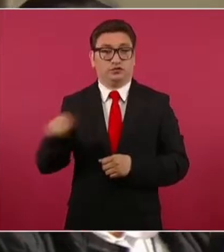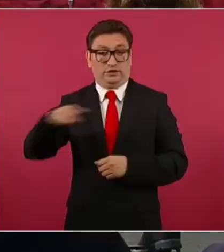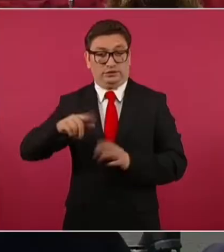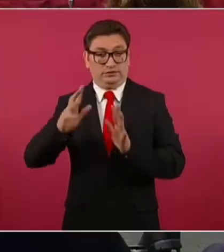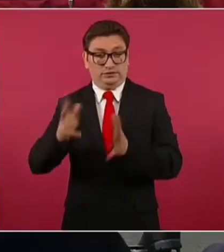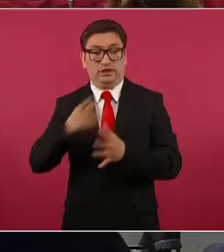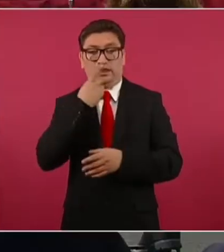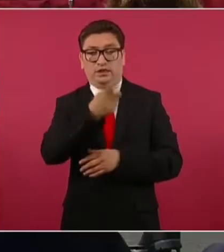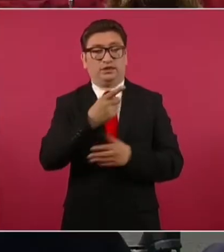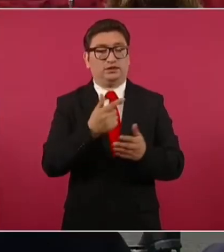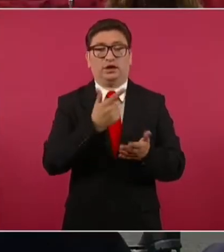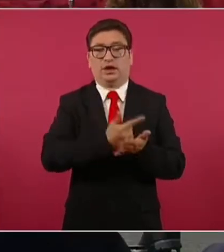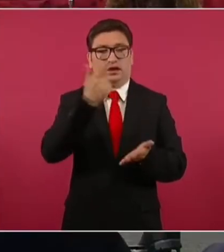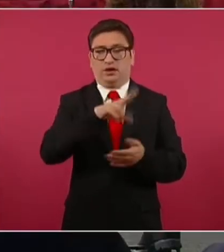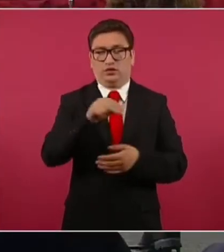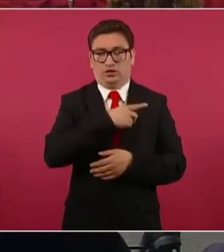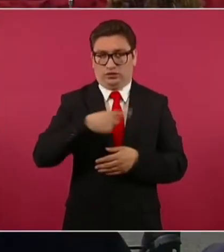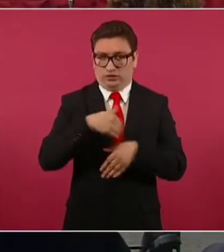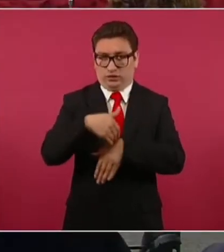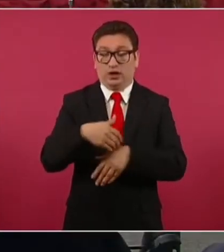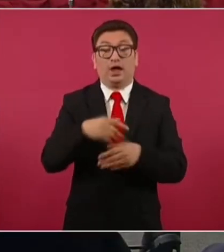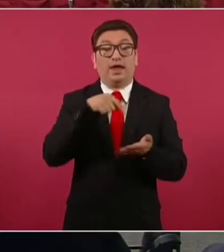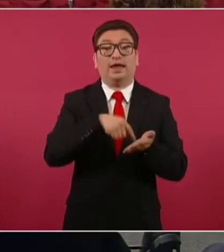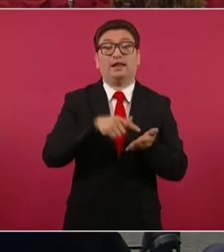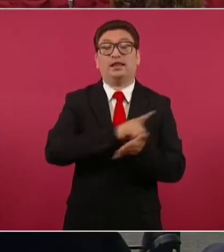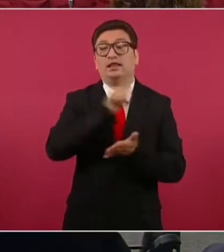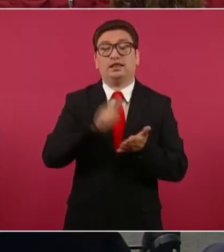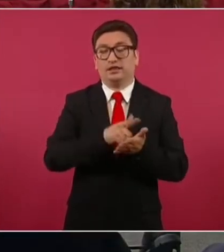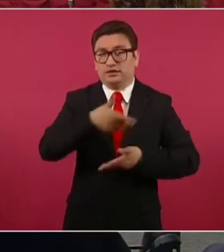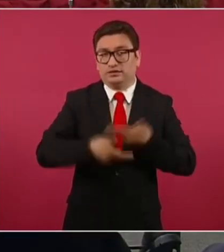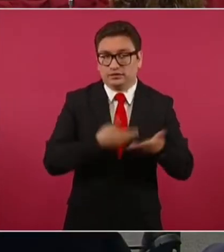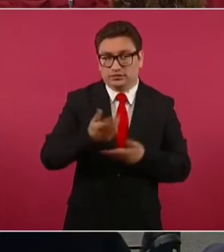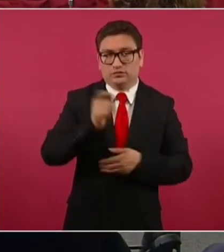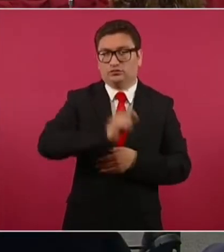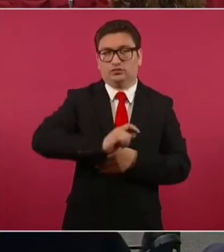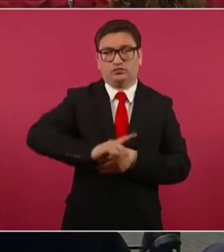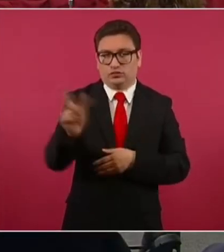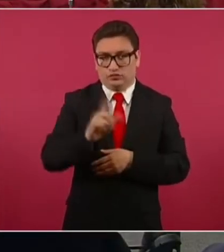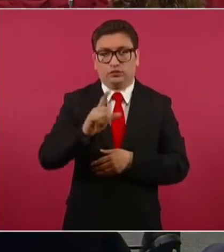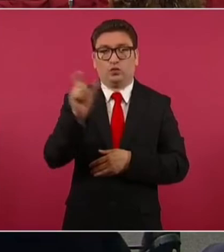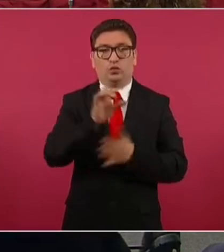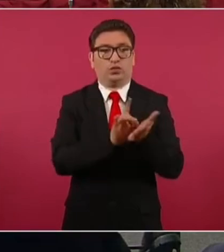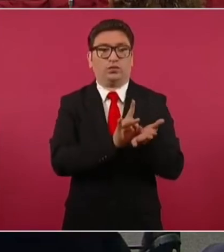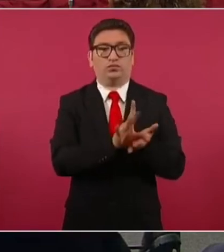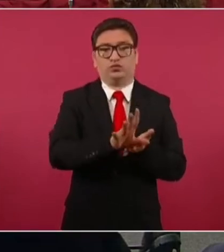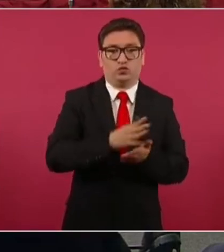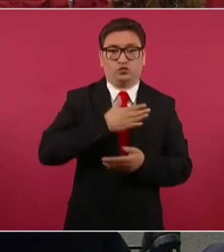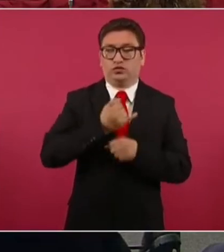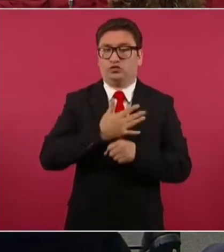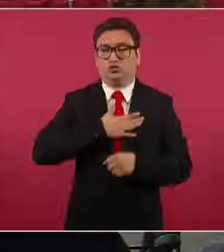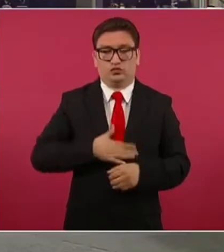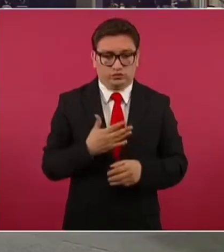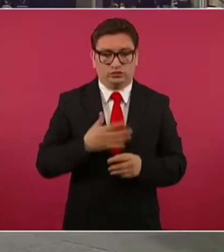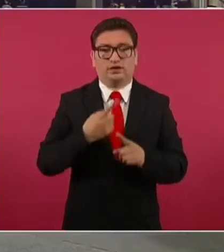grave el hecho de no cumplir con lo que marca la ley del servicio profesional de carrera en materia de despidos injustificados, sobre